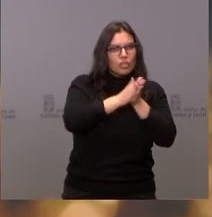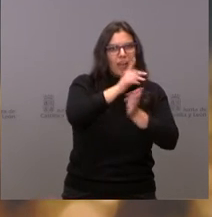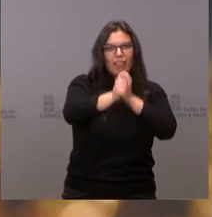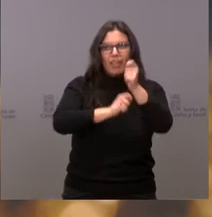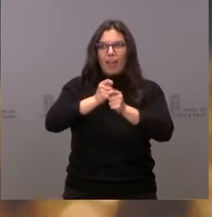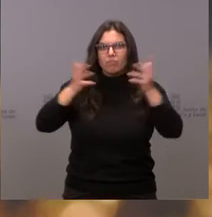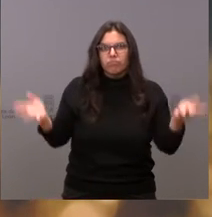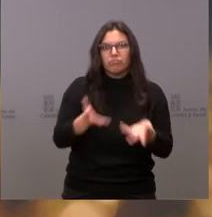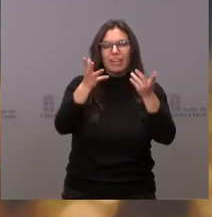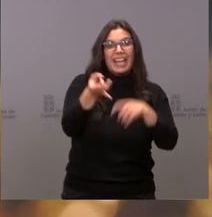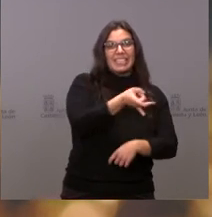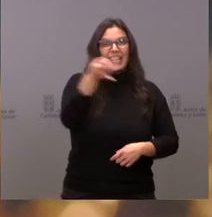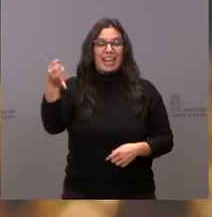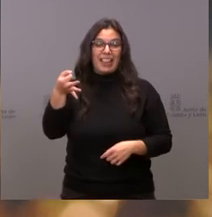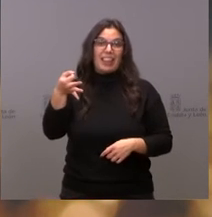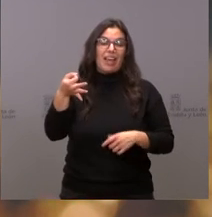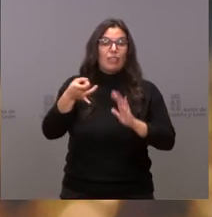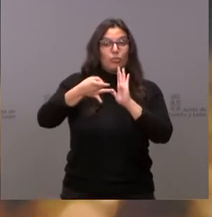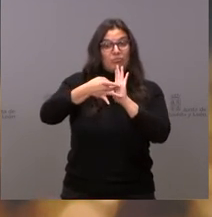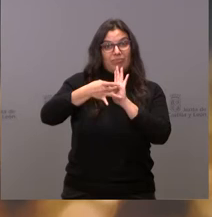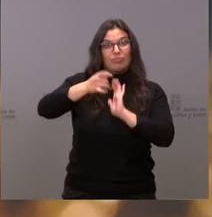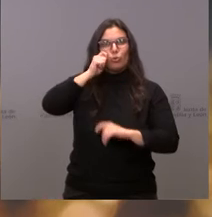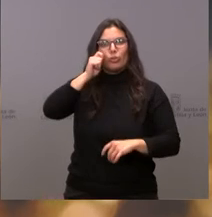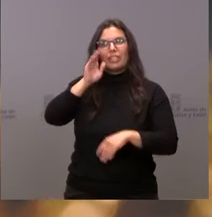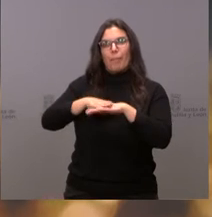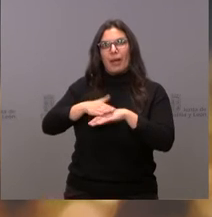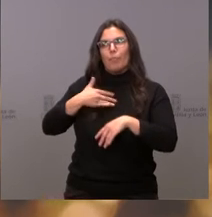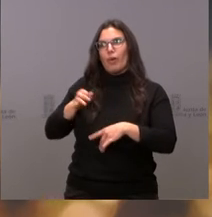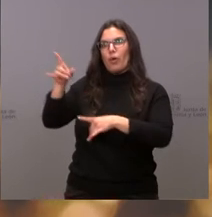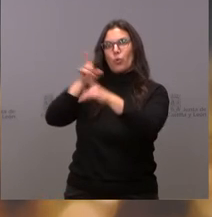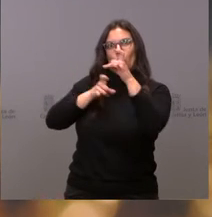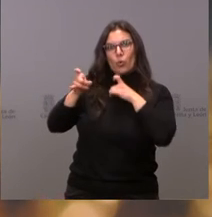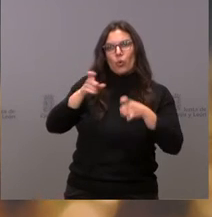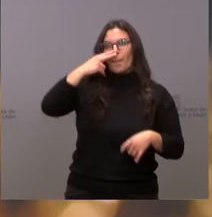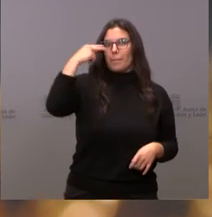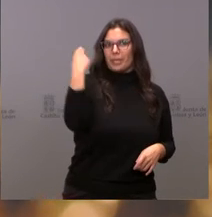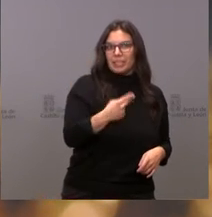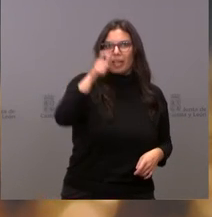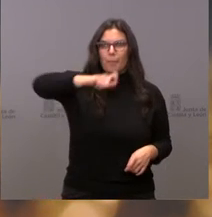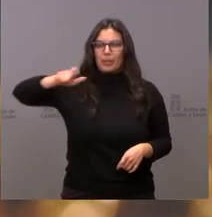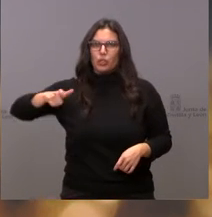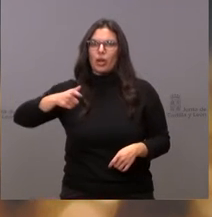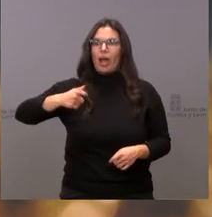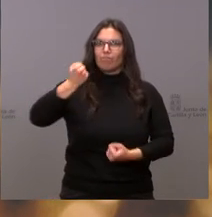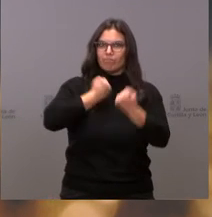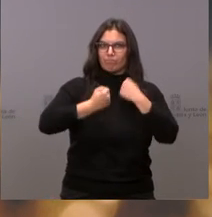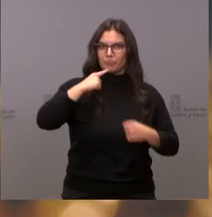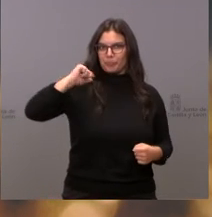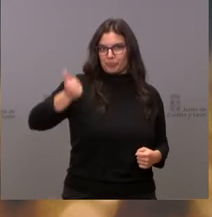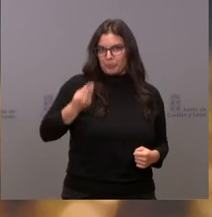hace capaz de traer visitantes de alta cualificación económica